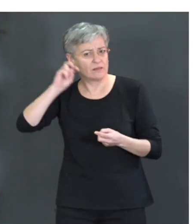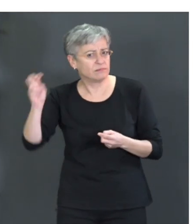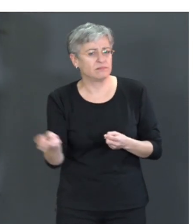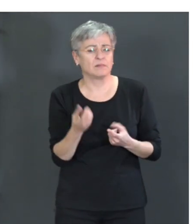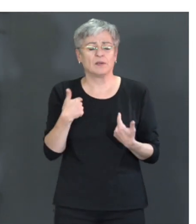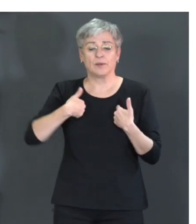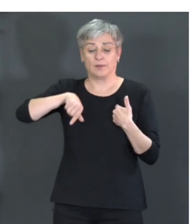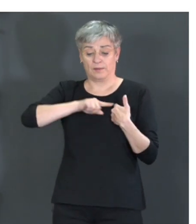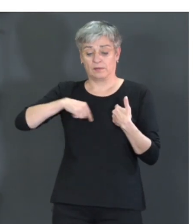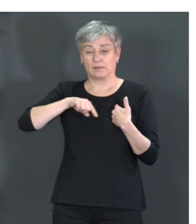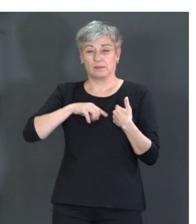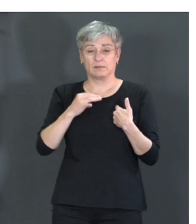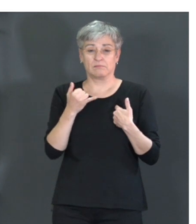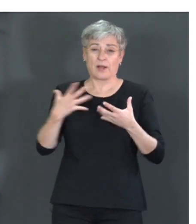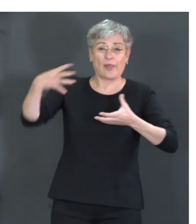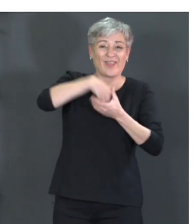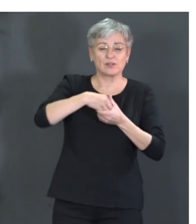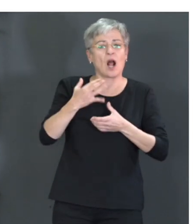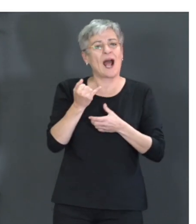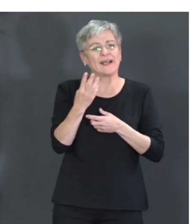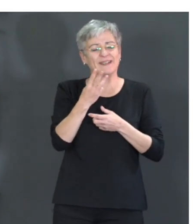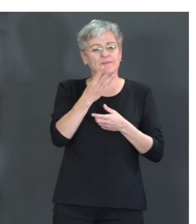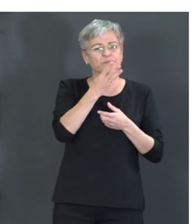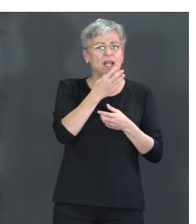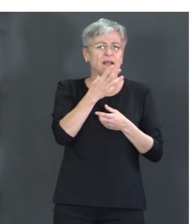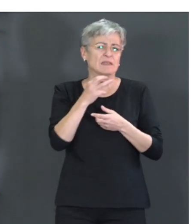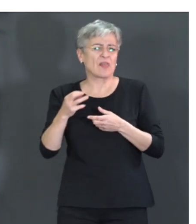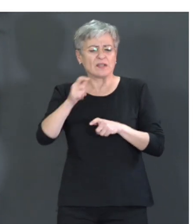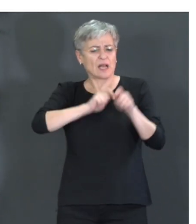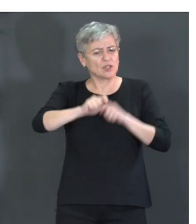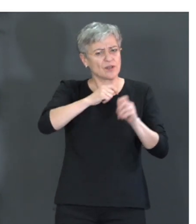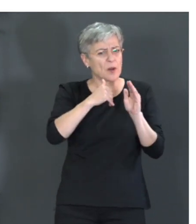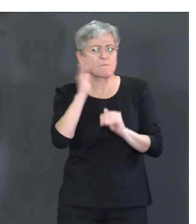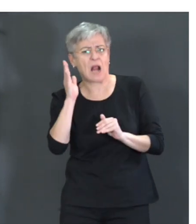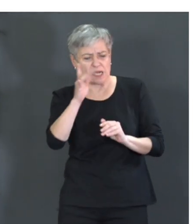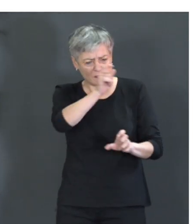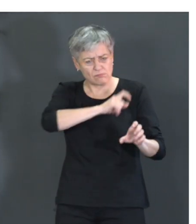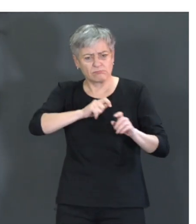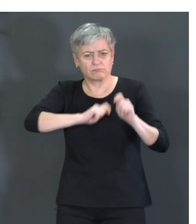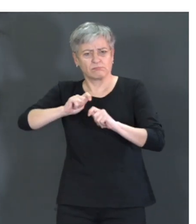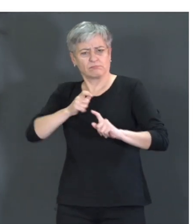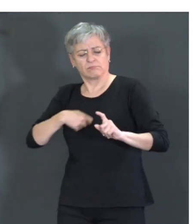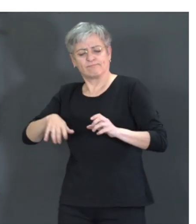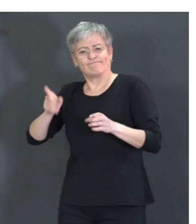CEAFA agrupa a más de 300 asociaciones de ámbito local, ¿de acuerdo? Y actualmente